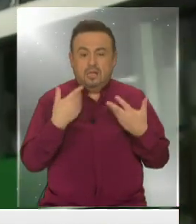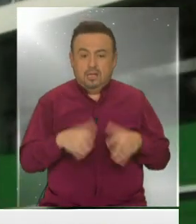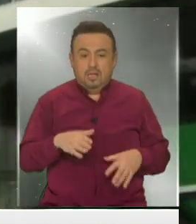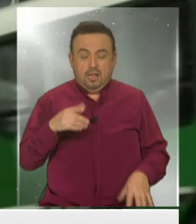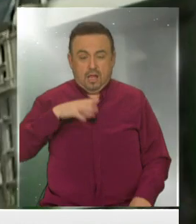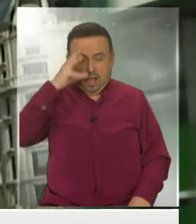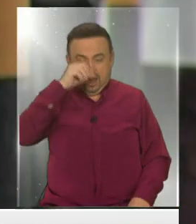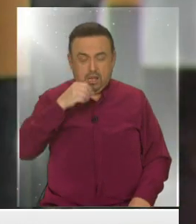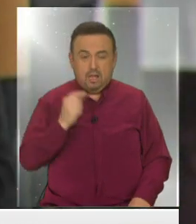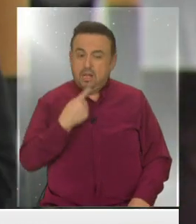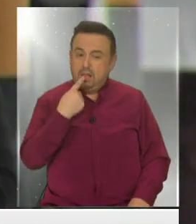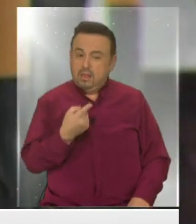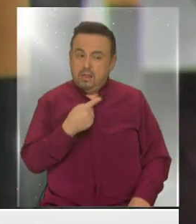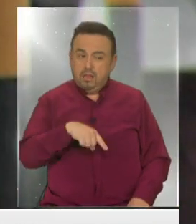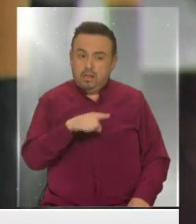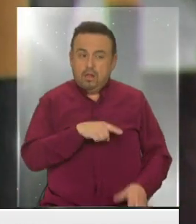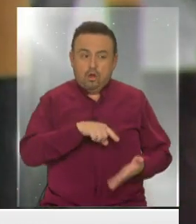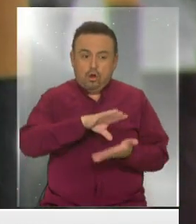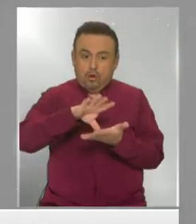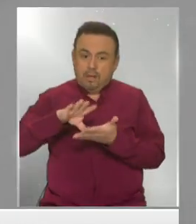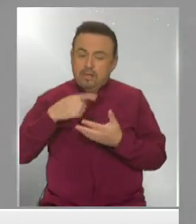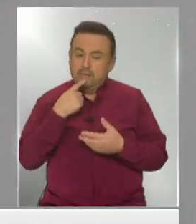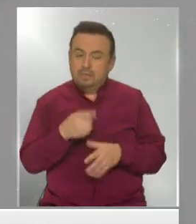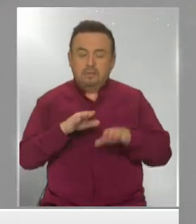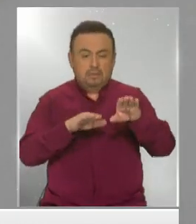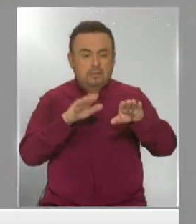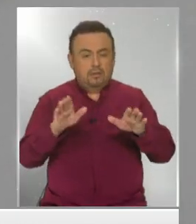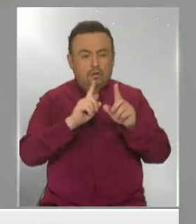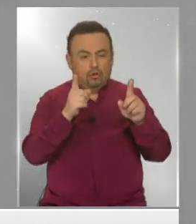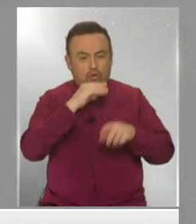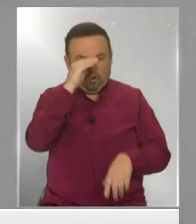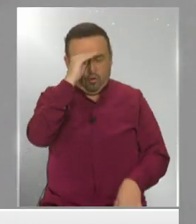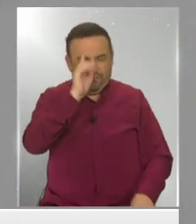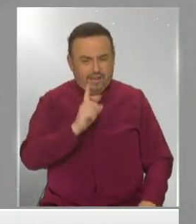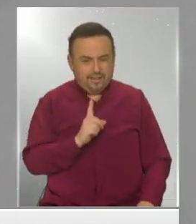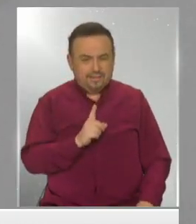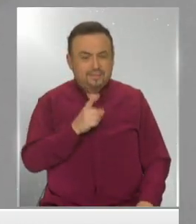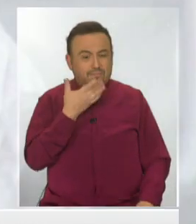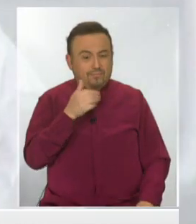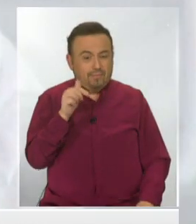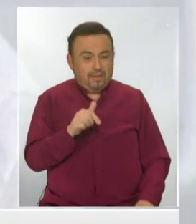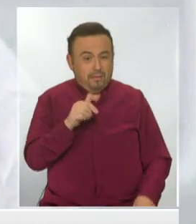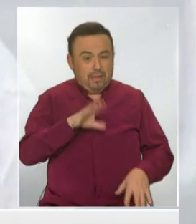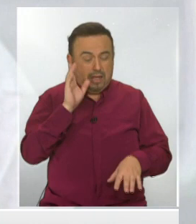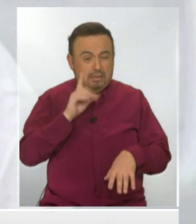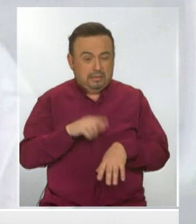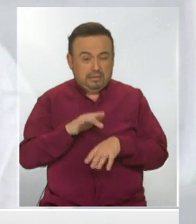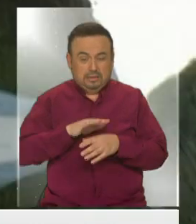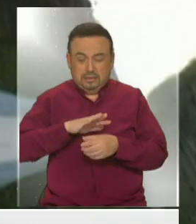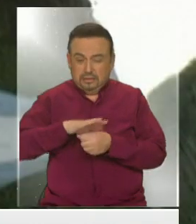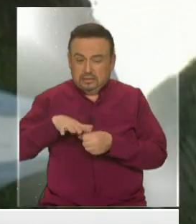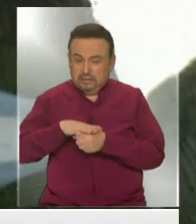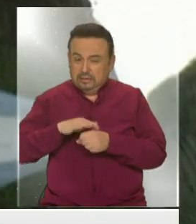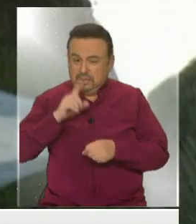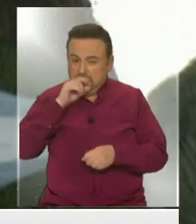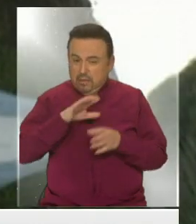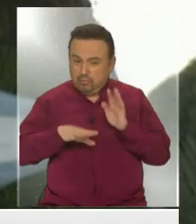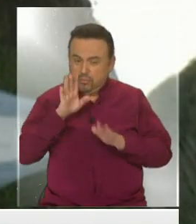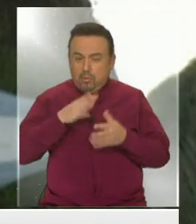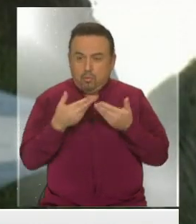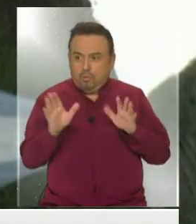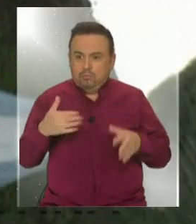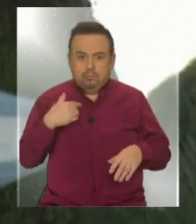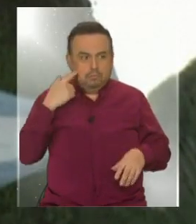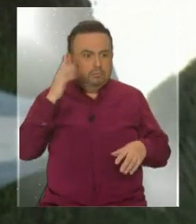trasandinos dan una moraleja a los demás países y el llamado es a no confiarse porque el momento más crítico de la pandemia puede llegar cuando